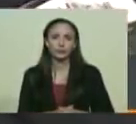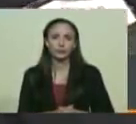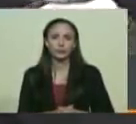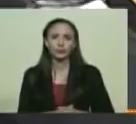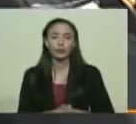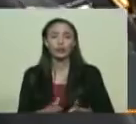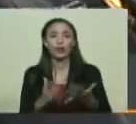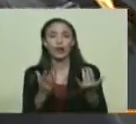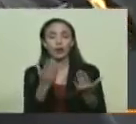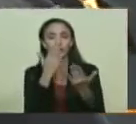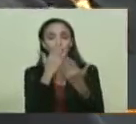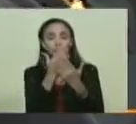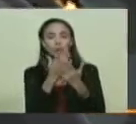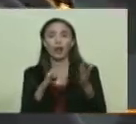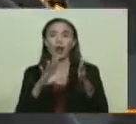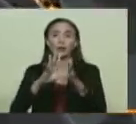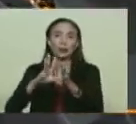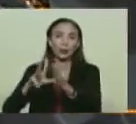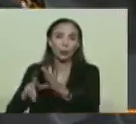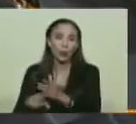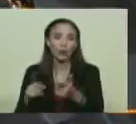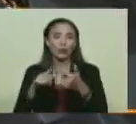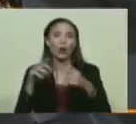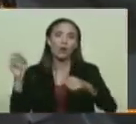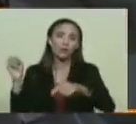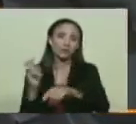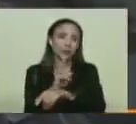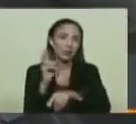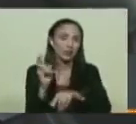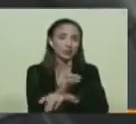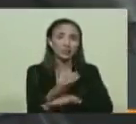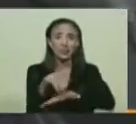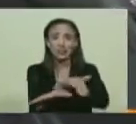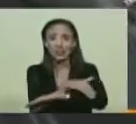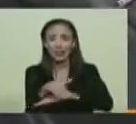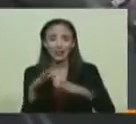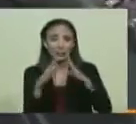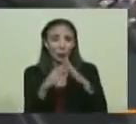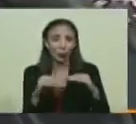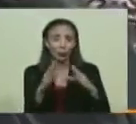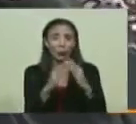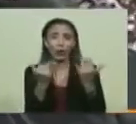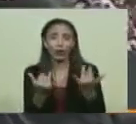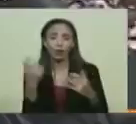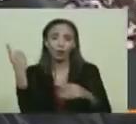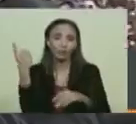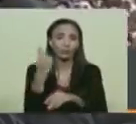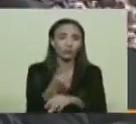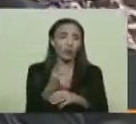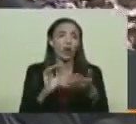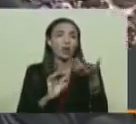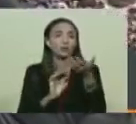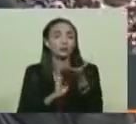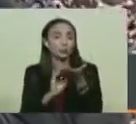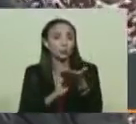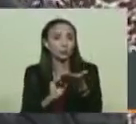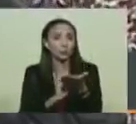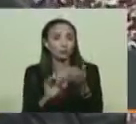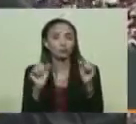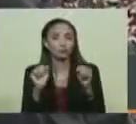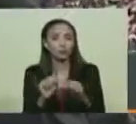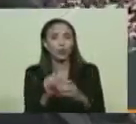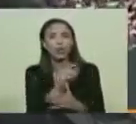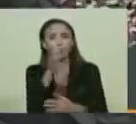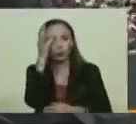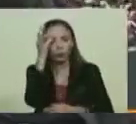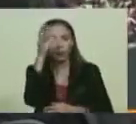frente a la inseguridad, frente a la violencia criminal, hemos dado con la solución. Y yo lo creo de